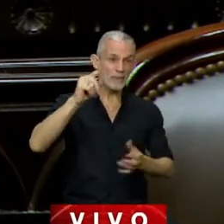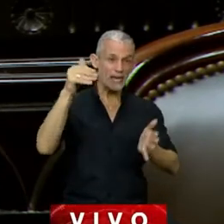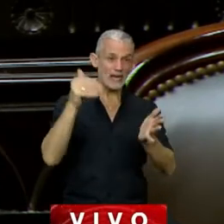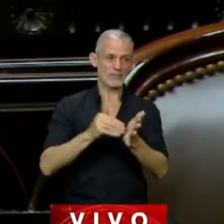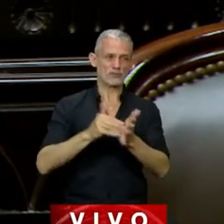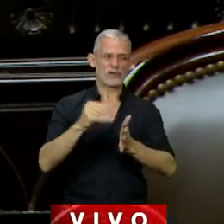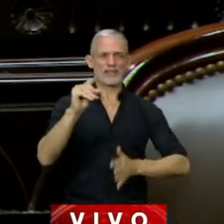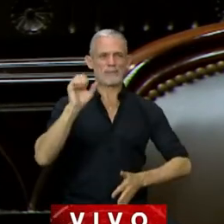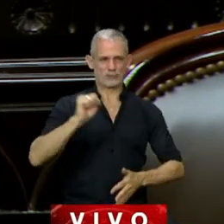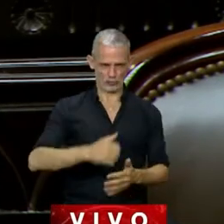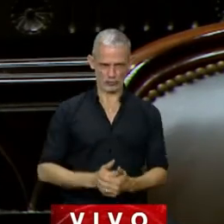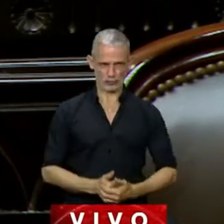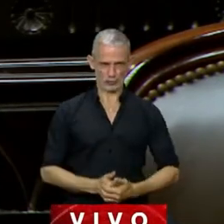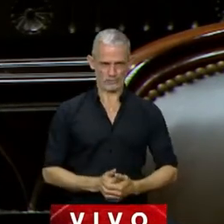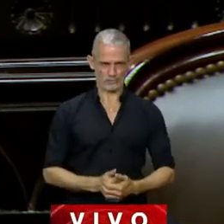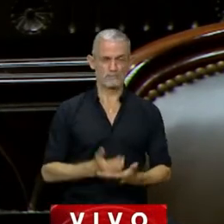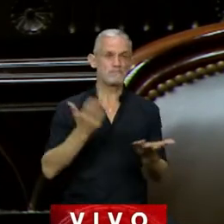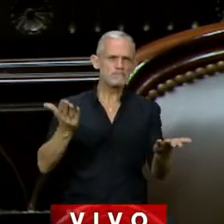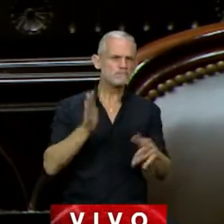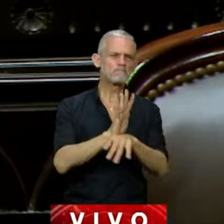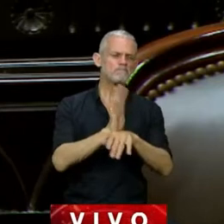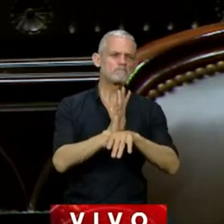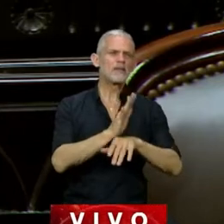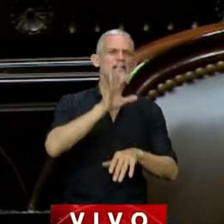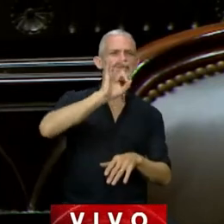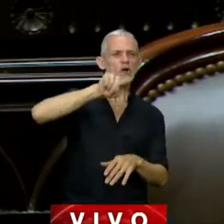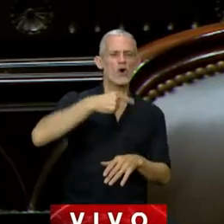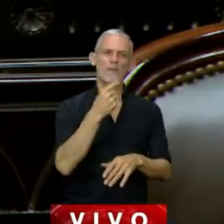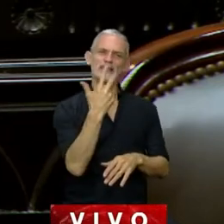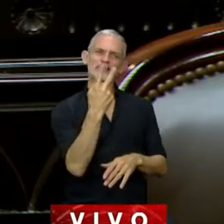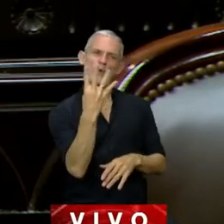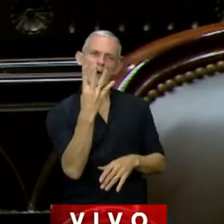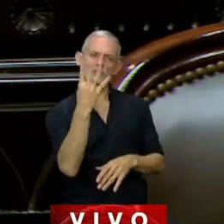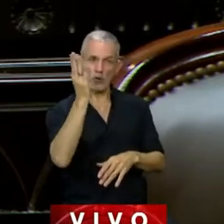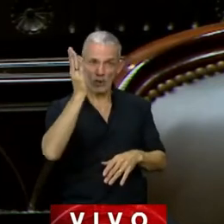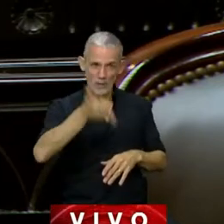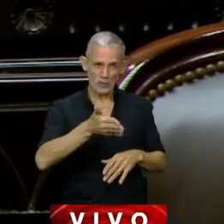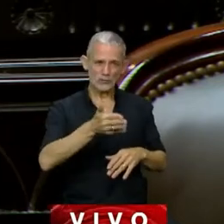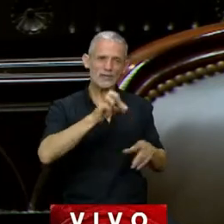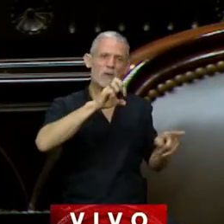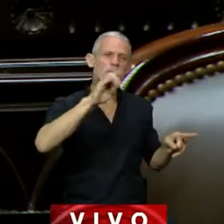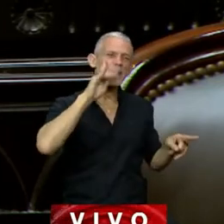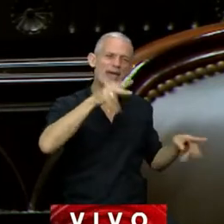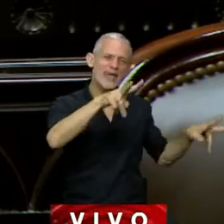500.000 millones de pesos. Esto equivale al 0,34% del